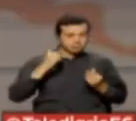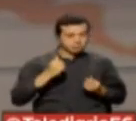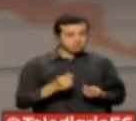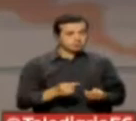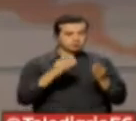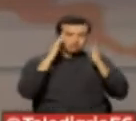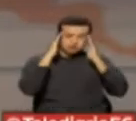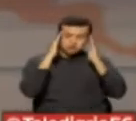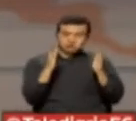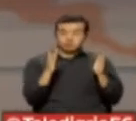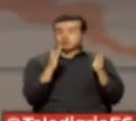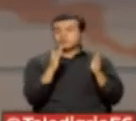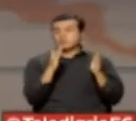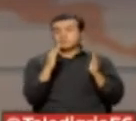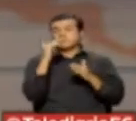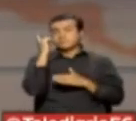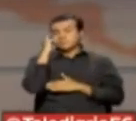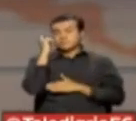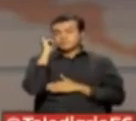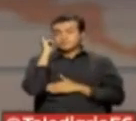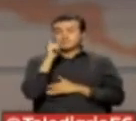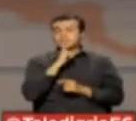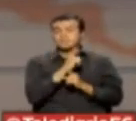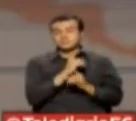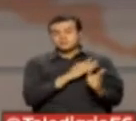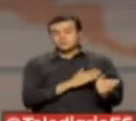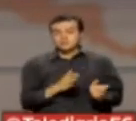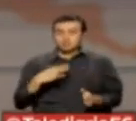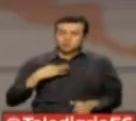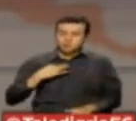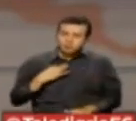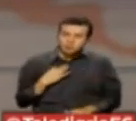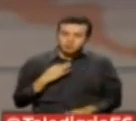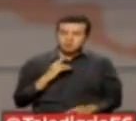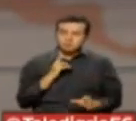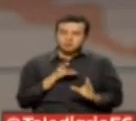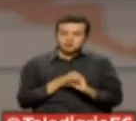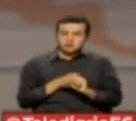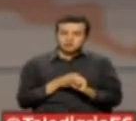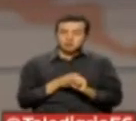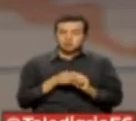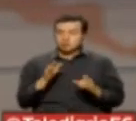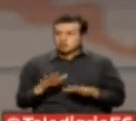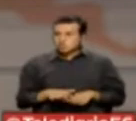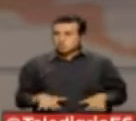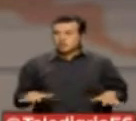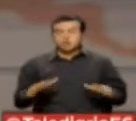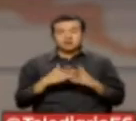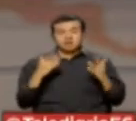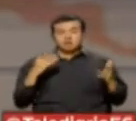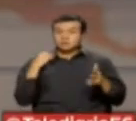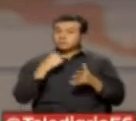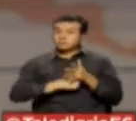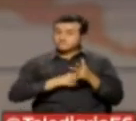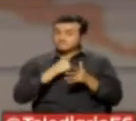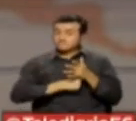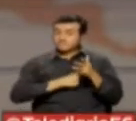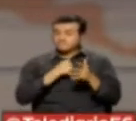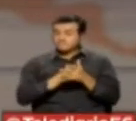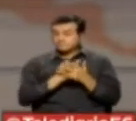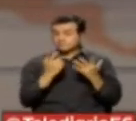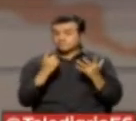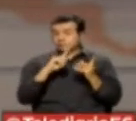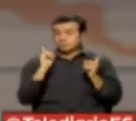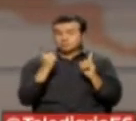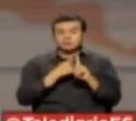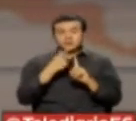atención creo que generar voluntades y participación local eso es un desafío hay